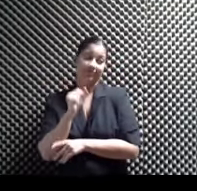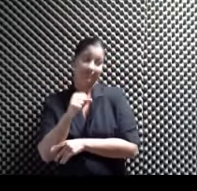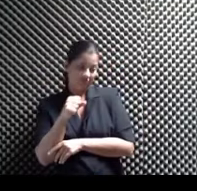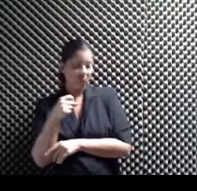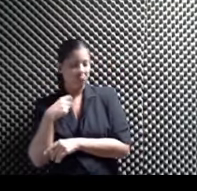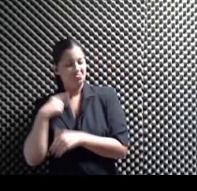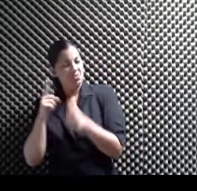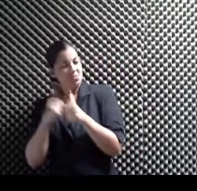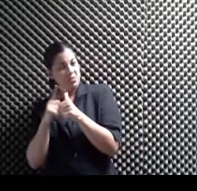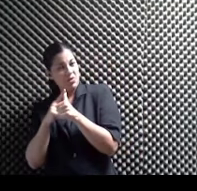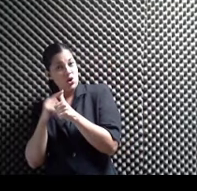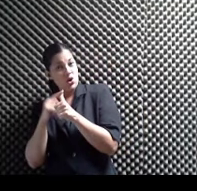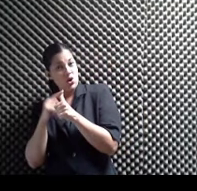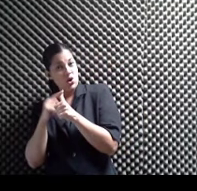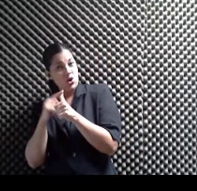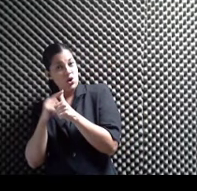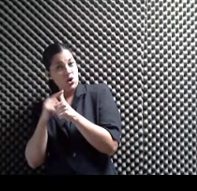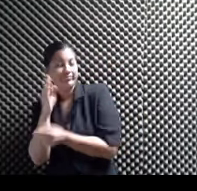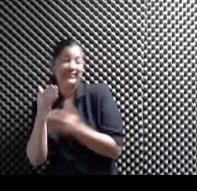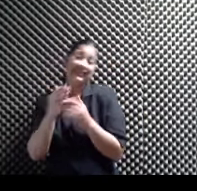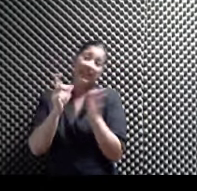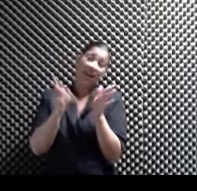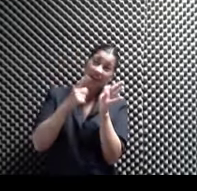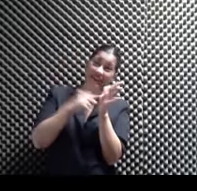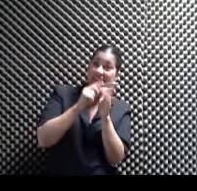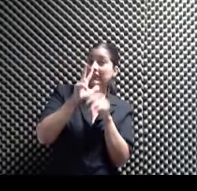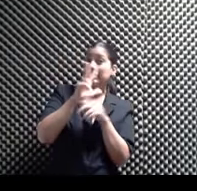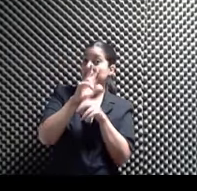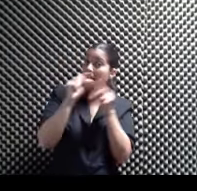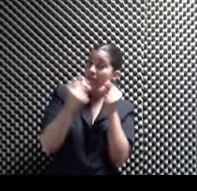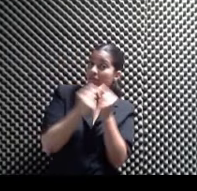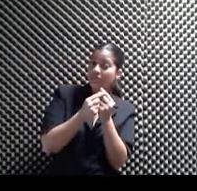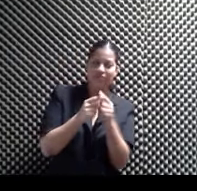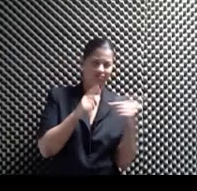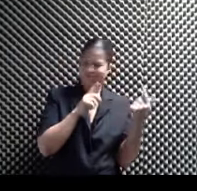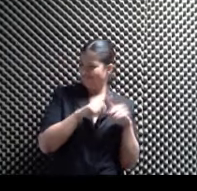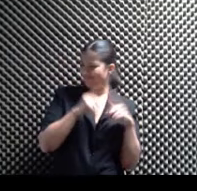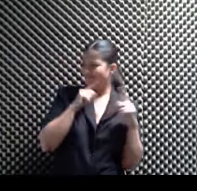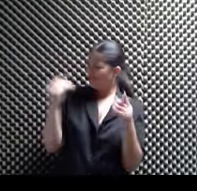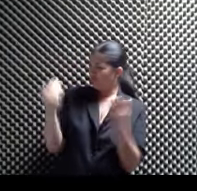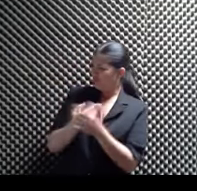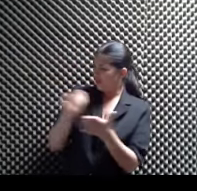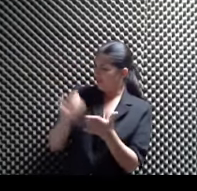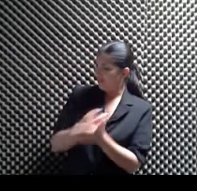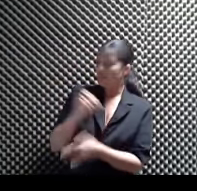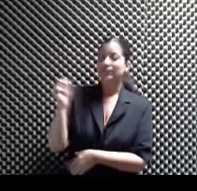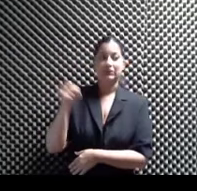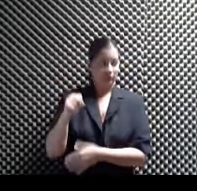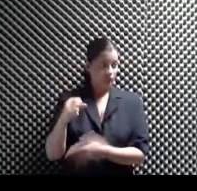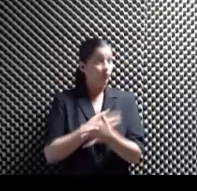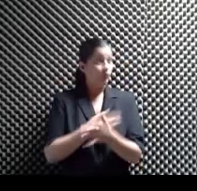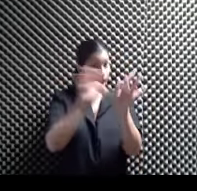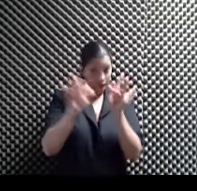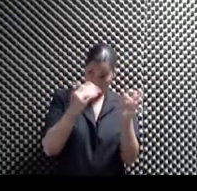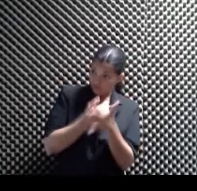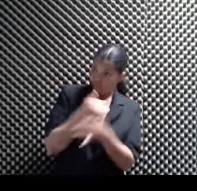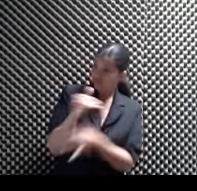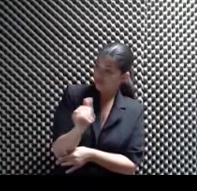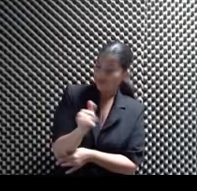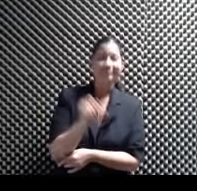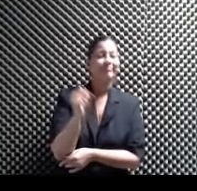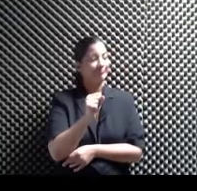Este Y Se adapta Y se adapta Claro Básicamente nuevecito Nuevecito Sí Y nuevecito Es el disco También Nuevecito Es el